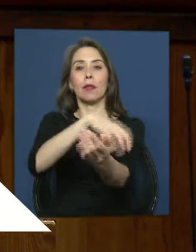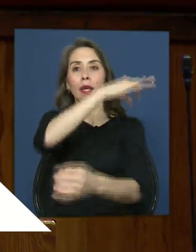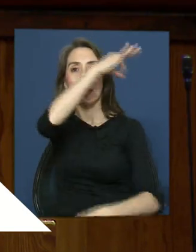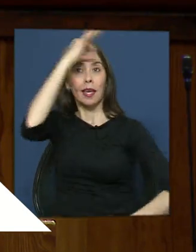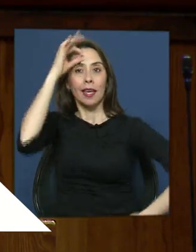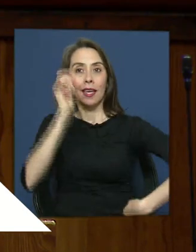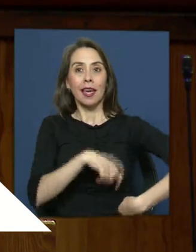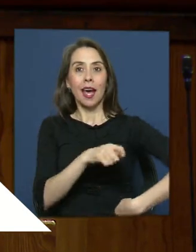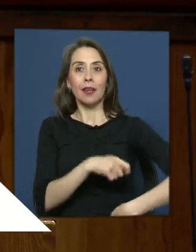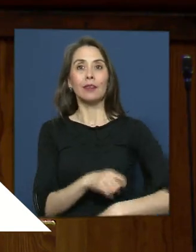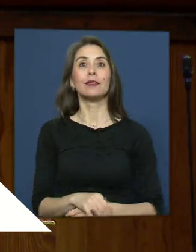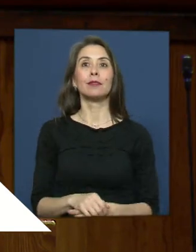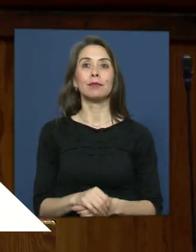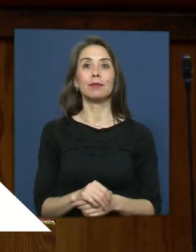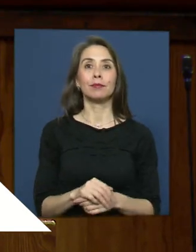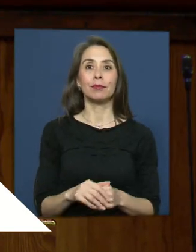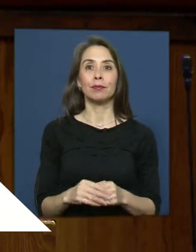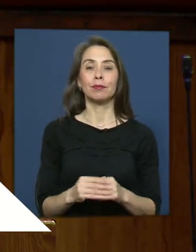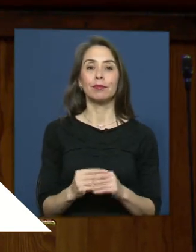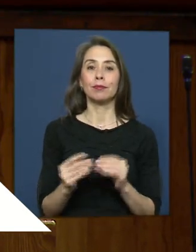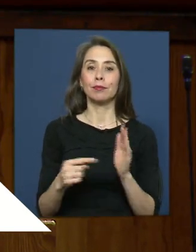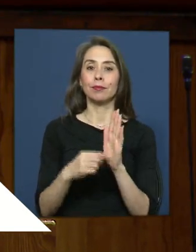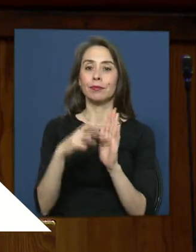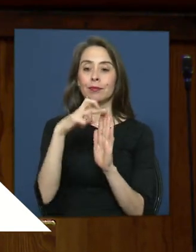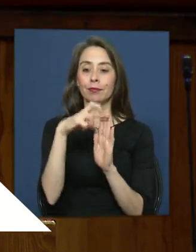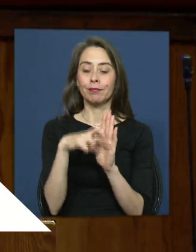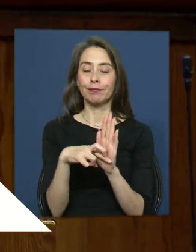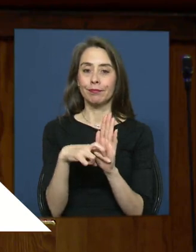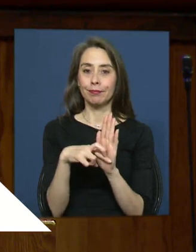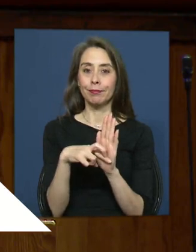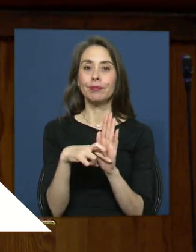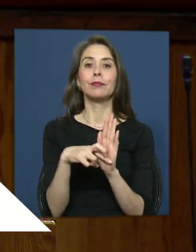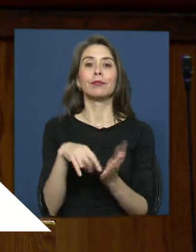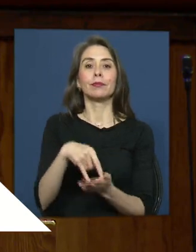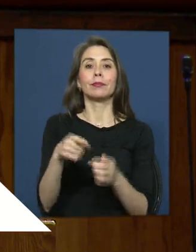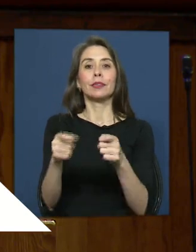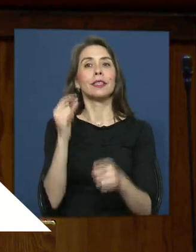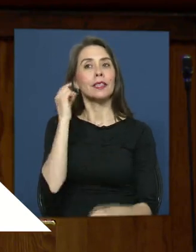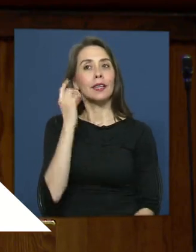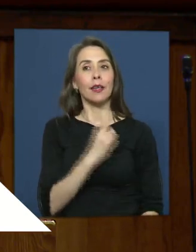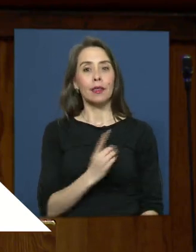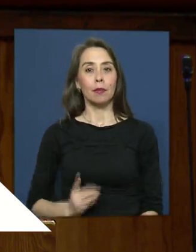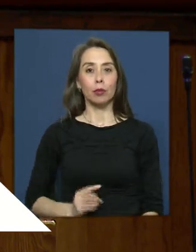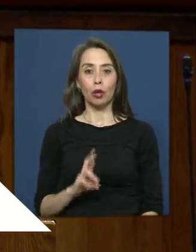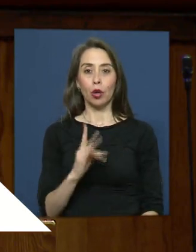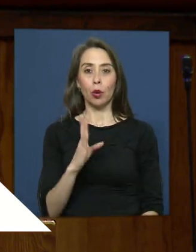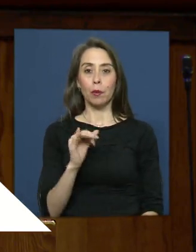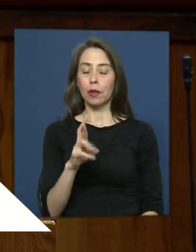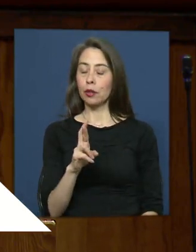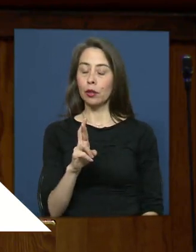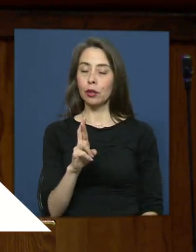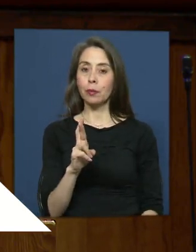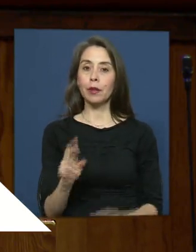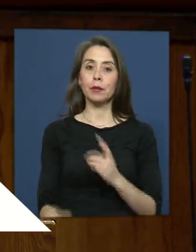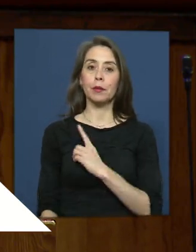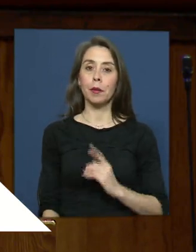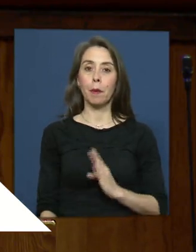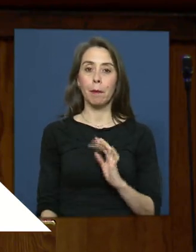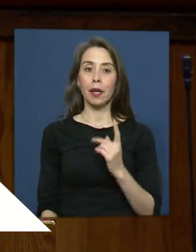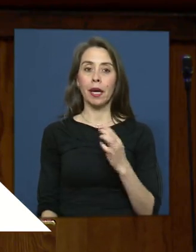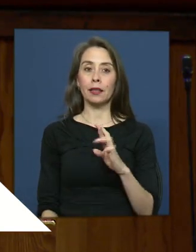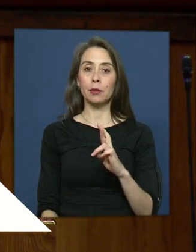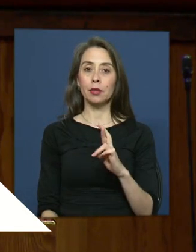Este proyecto se origina en una moción de la diputada señora Rubilar, doña Carla, de los diputados señores Becker, don